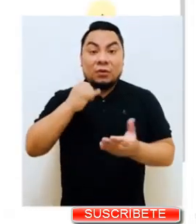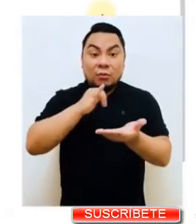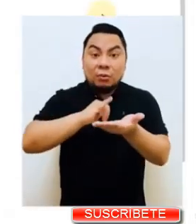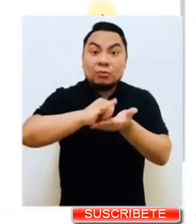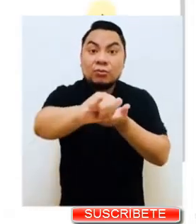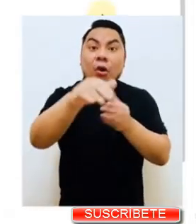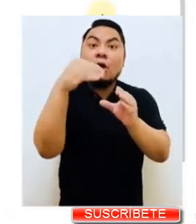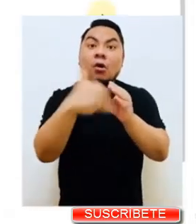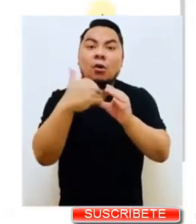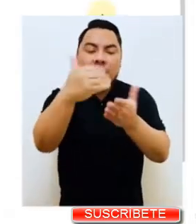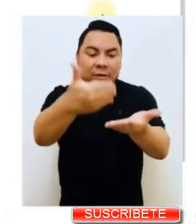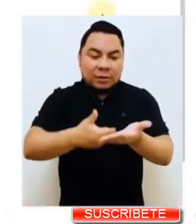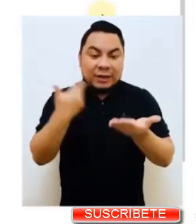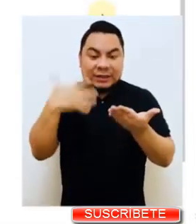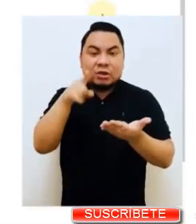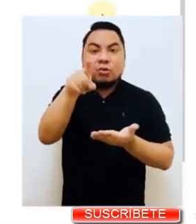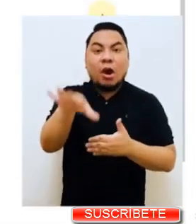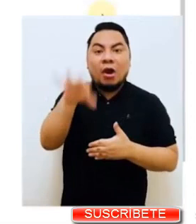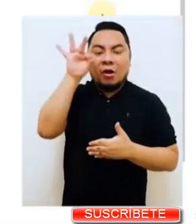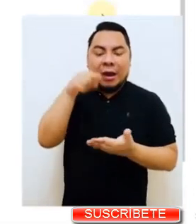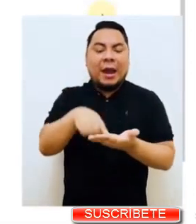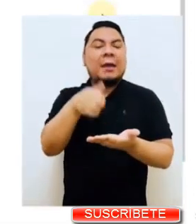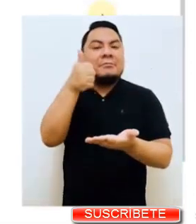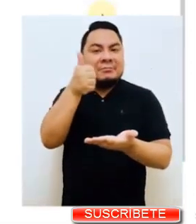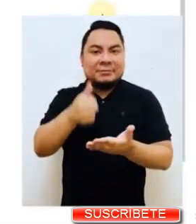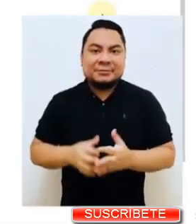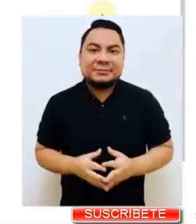Te enviaremos un correo con tus locales de votación